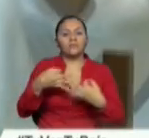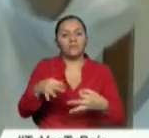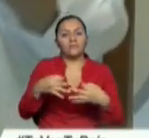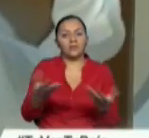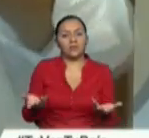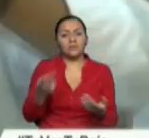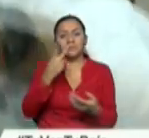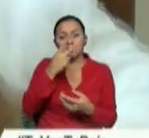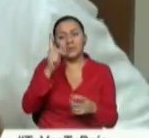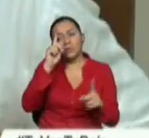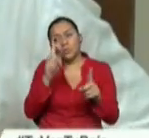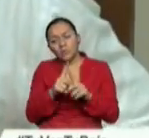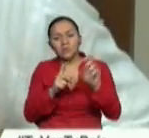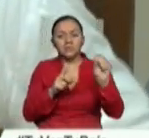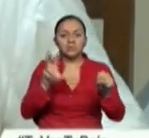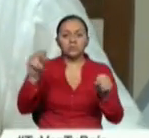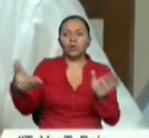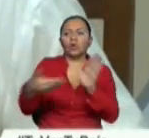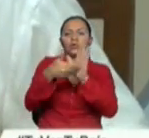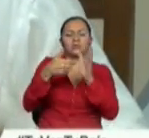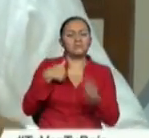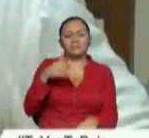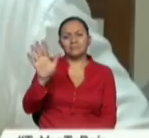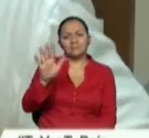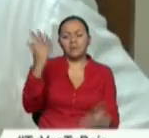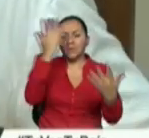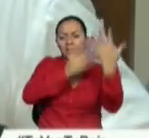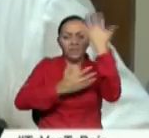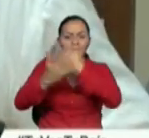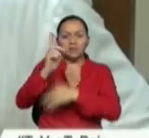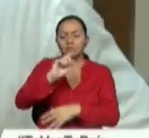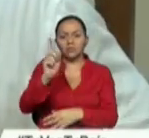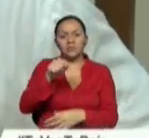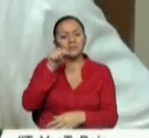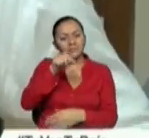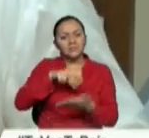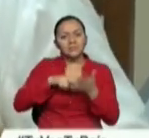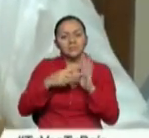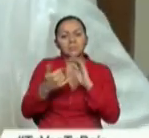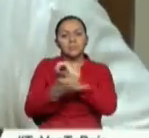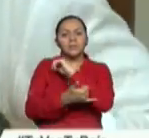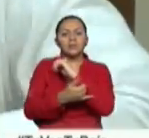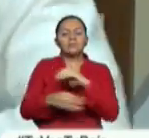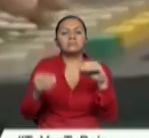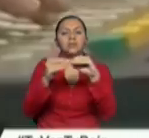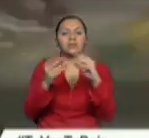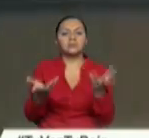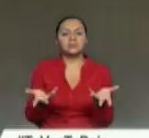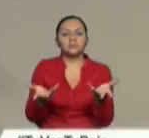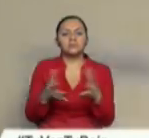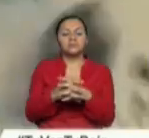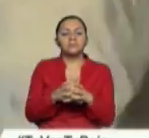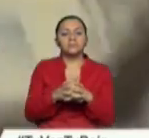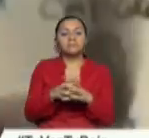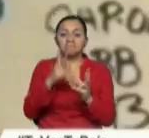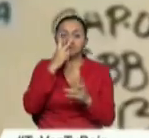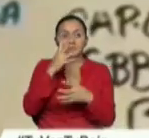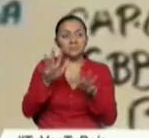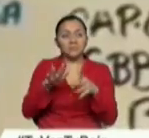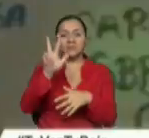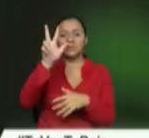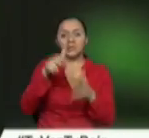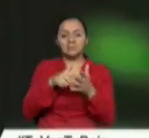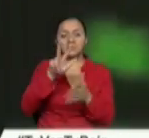No si están de acuerdo en contra de correa que no se dejen engañar esto es por el país esto es por el bien de todos se estima que existen